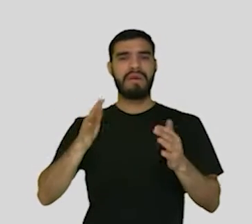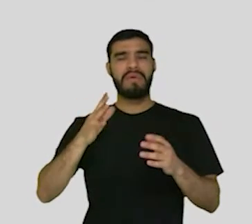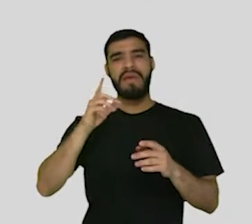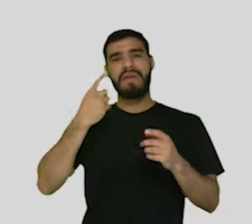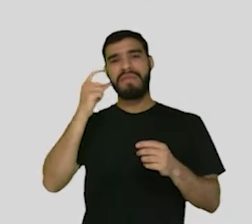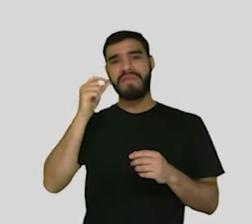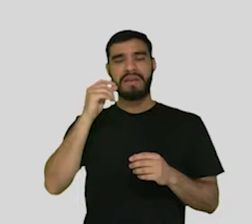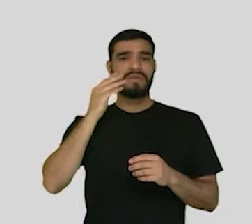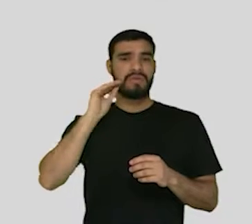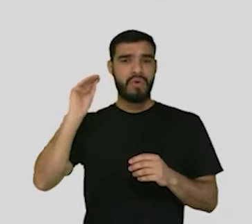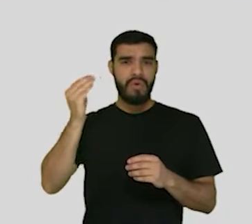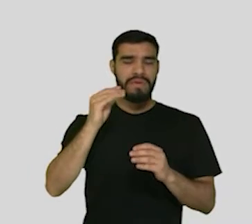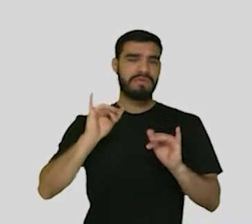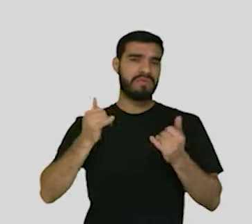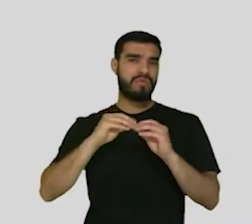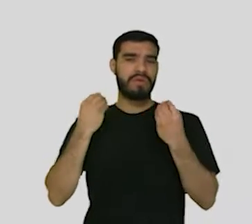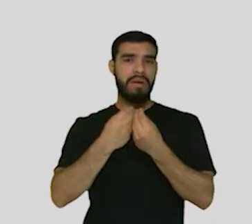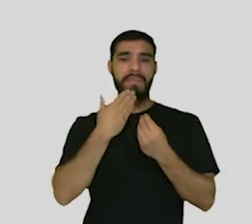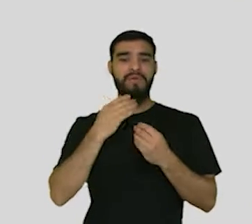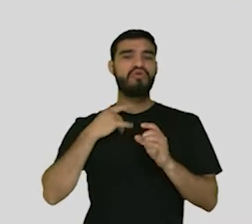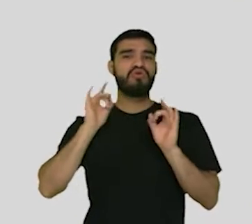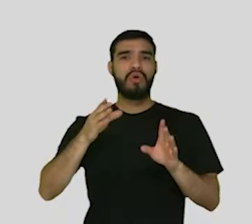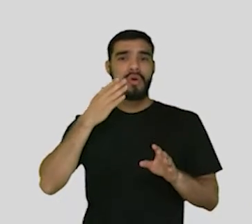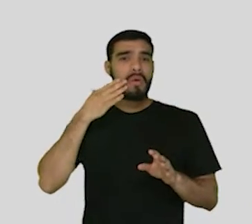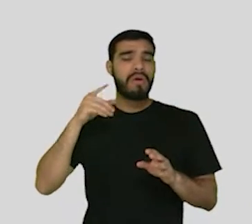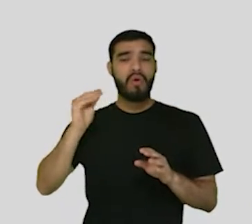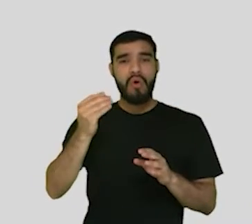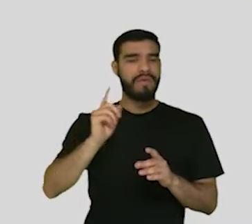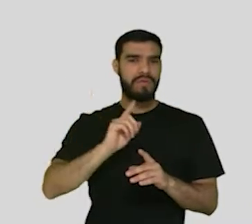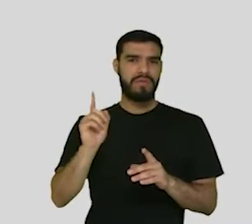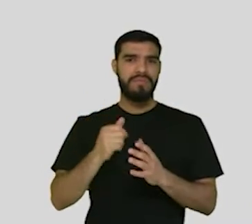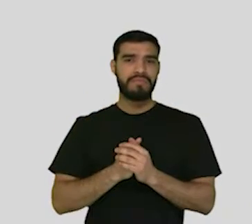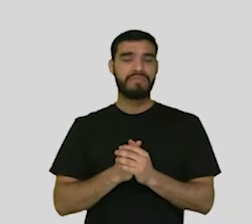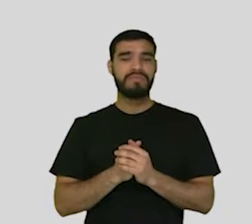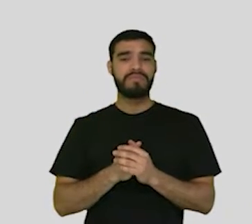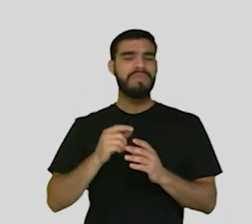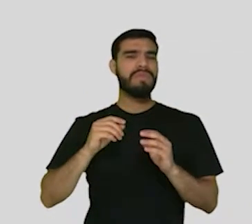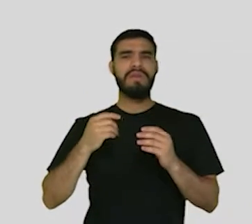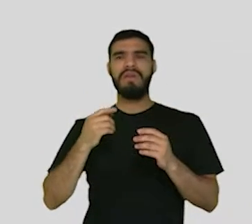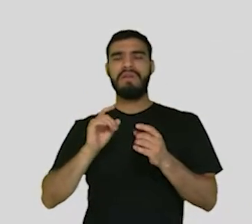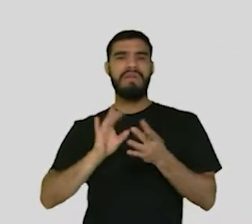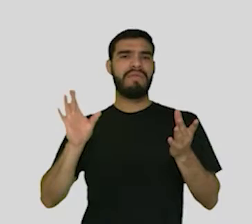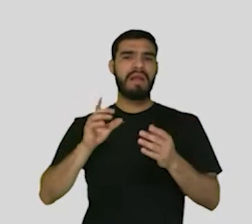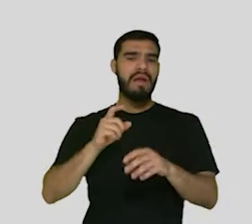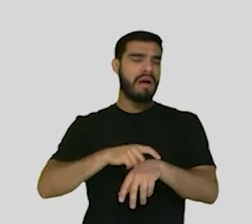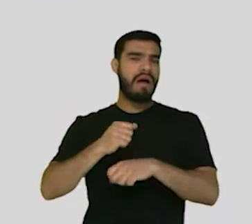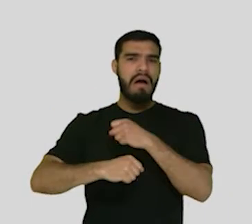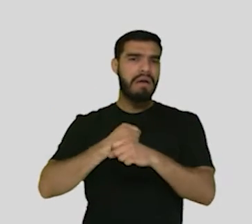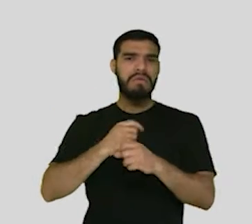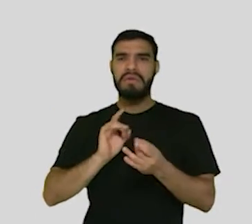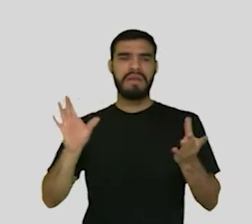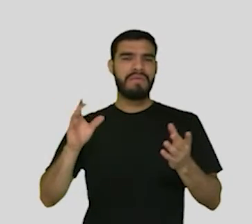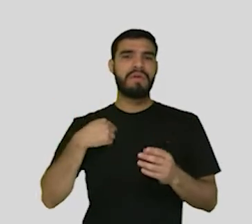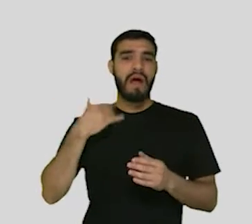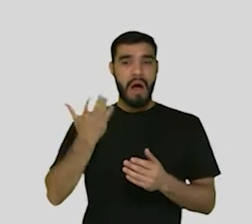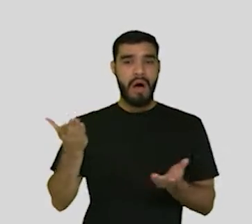Oye, por 5 años, Rupi. ¿Vos te pisabas hasta el Perpi? Al menos hasta 100 mitad gajú, Rupi, allá. Ahí mitad gajú